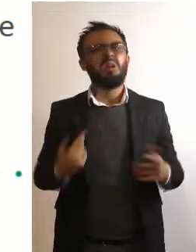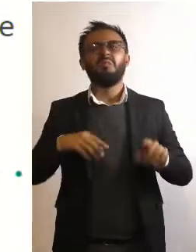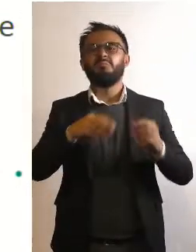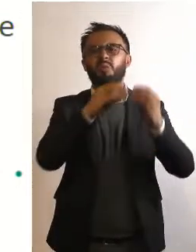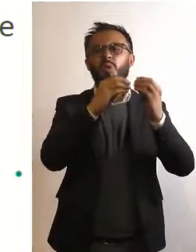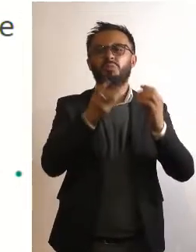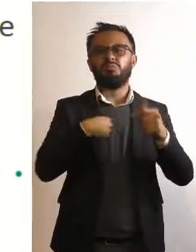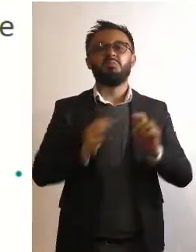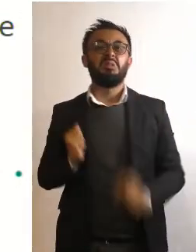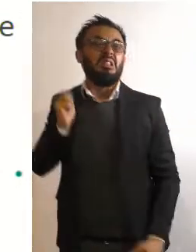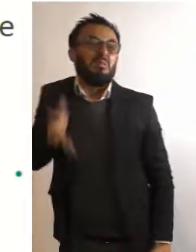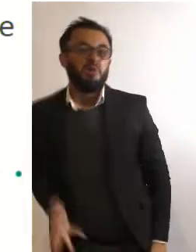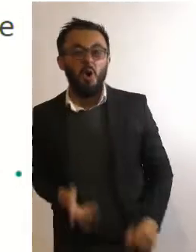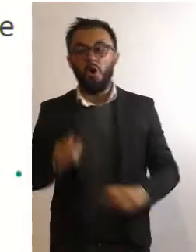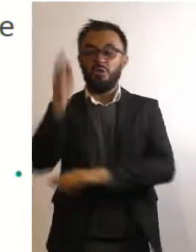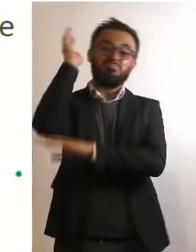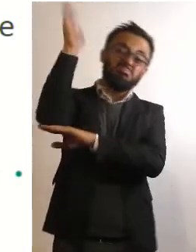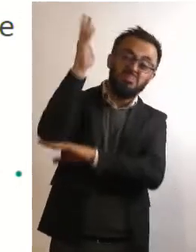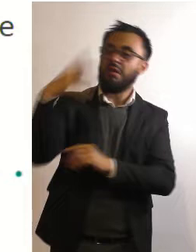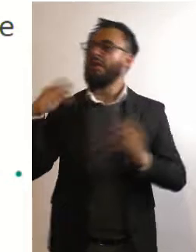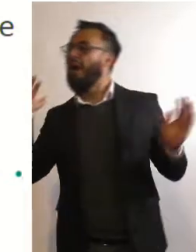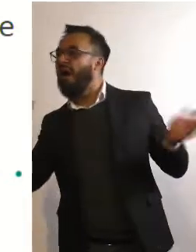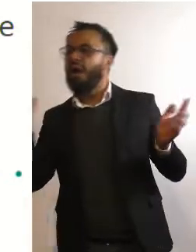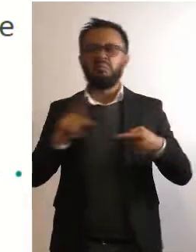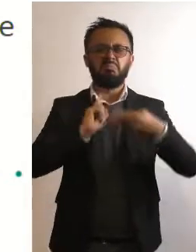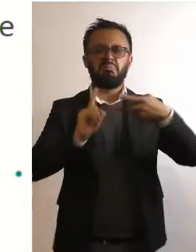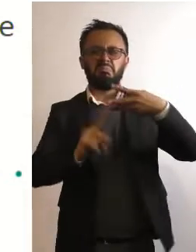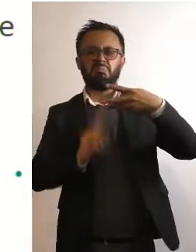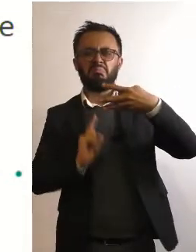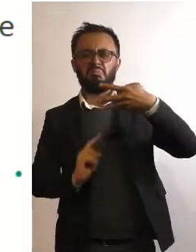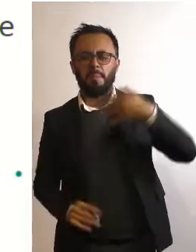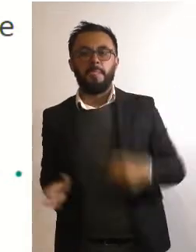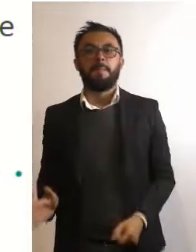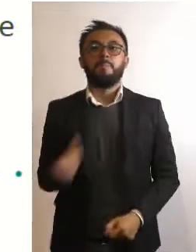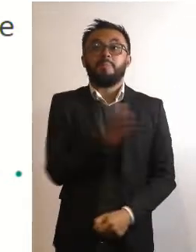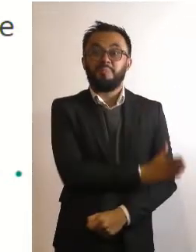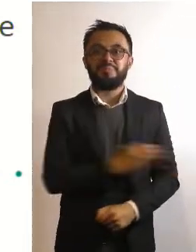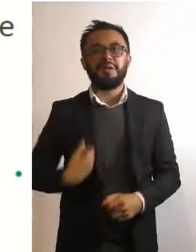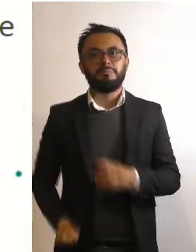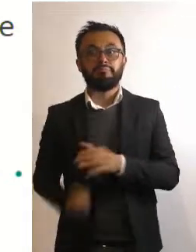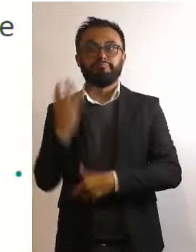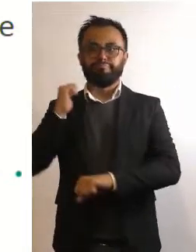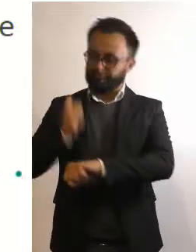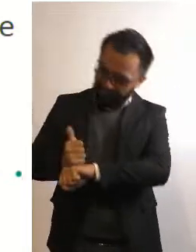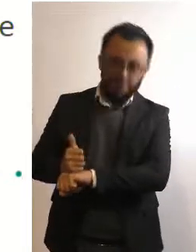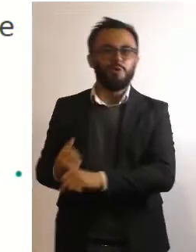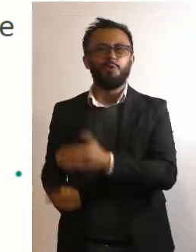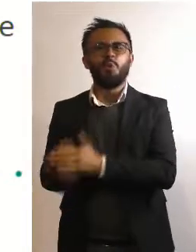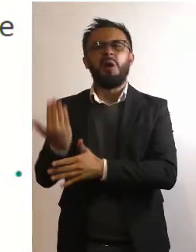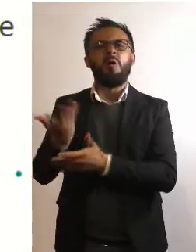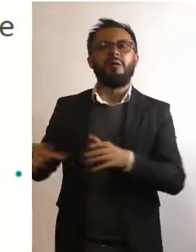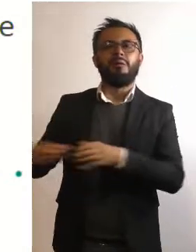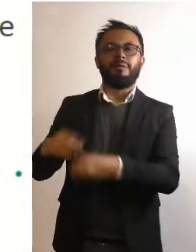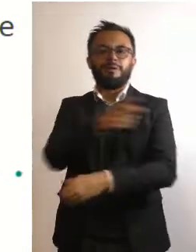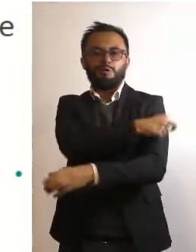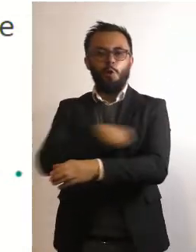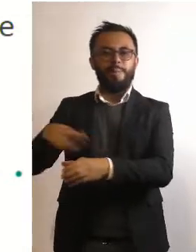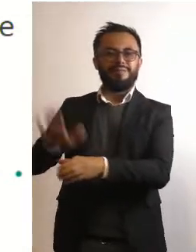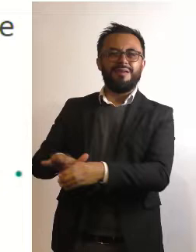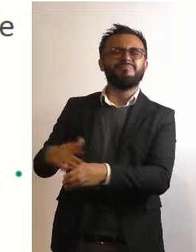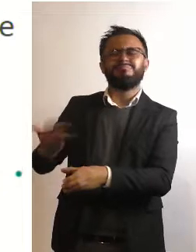narrativos. Se creó el Comité de Crisis. Este Comité de Crisis se creó